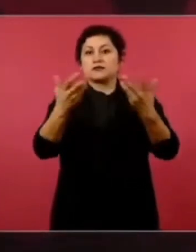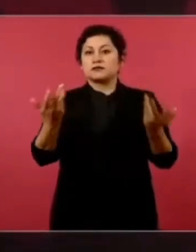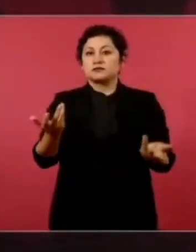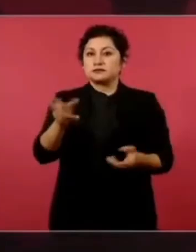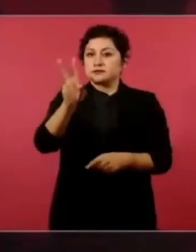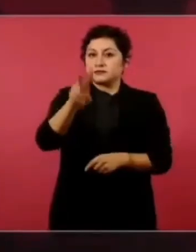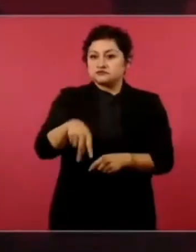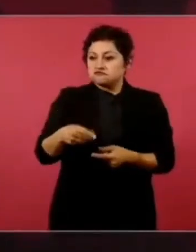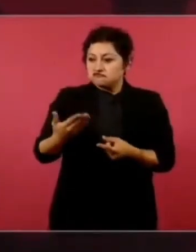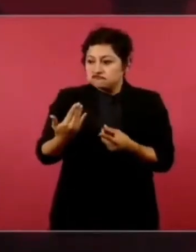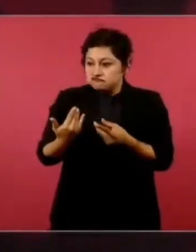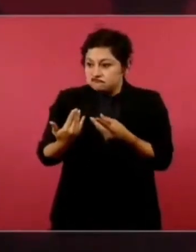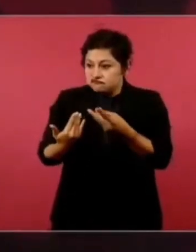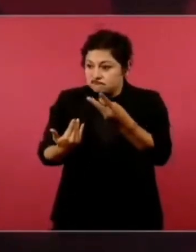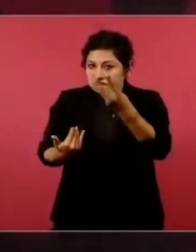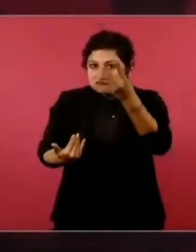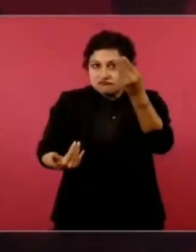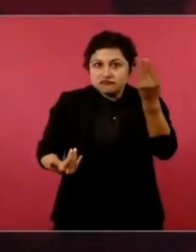de lo mismo.